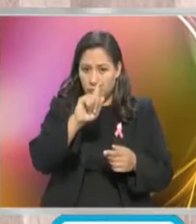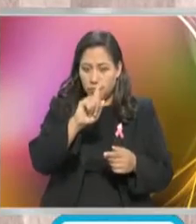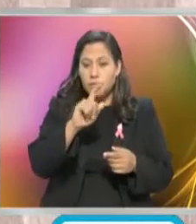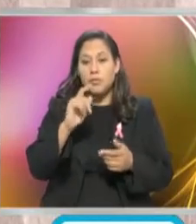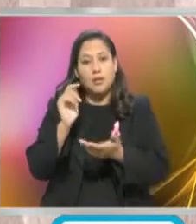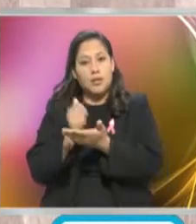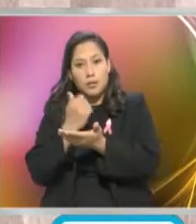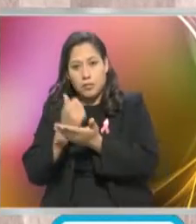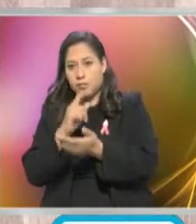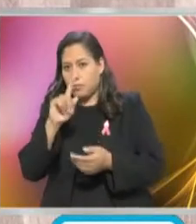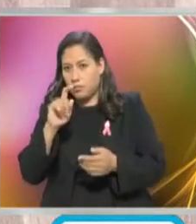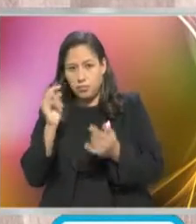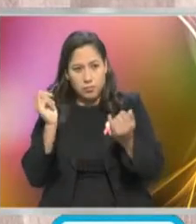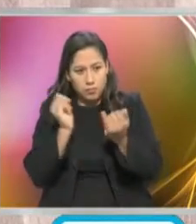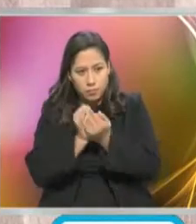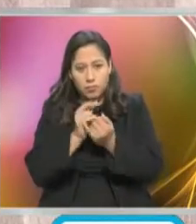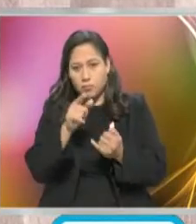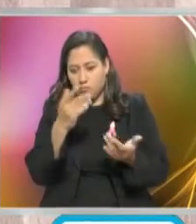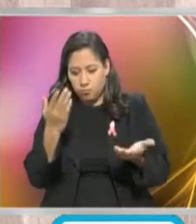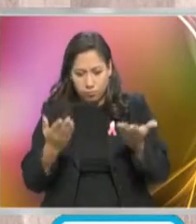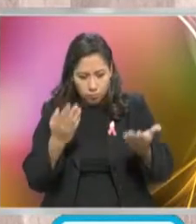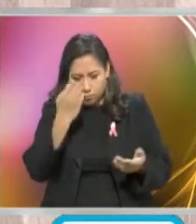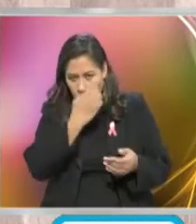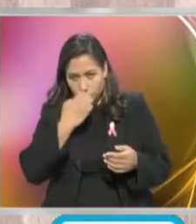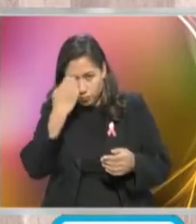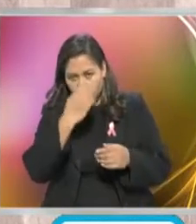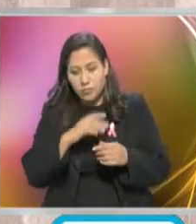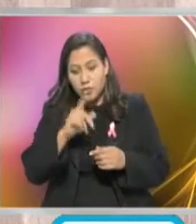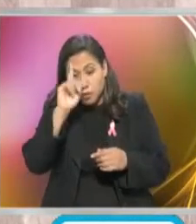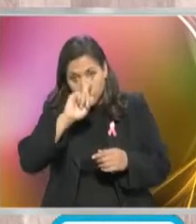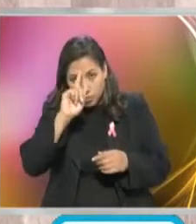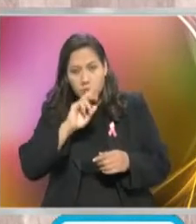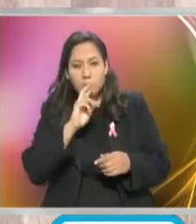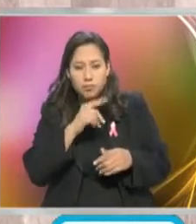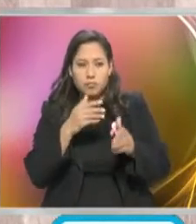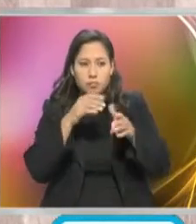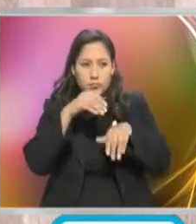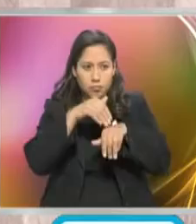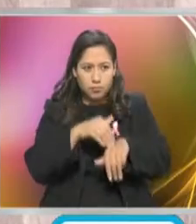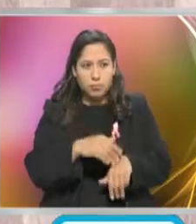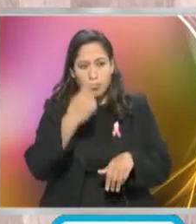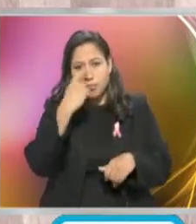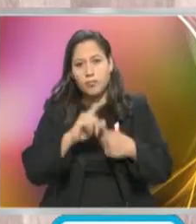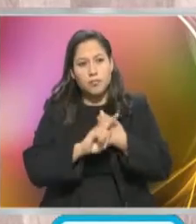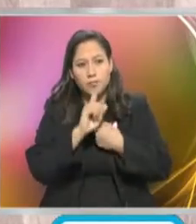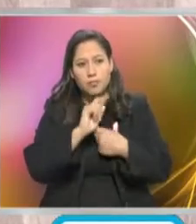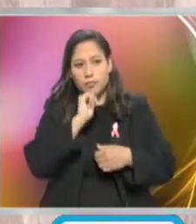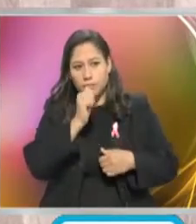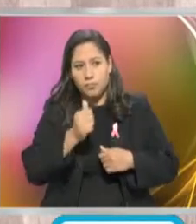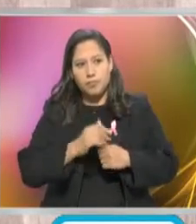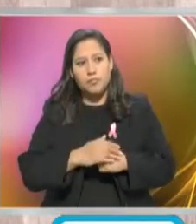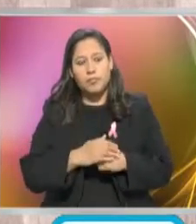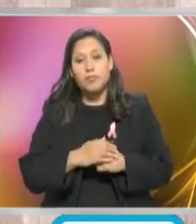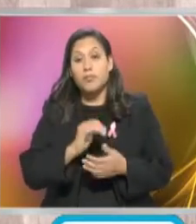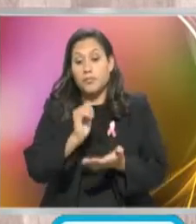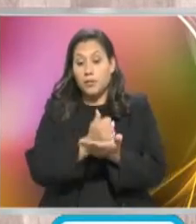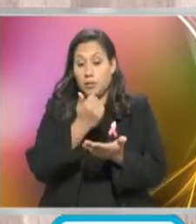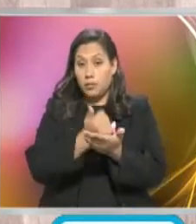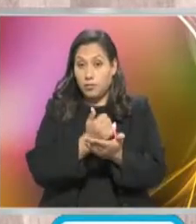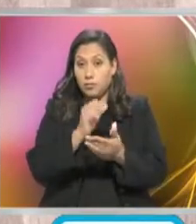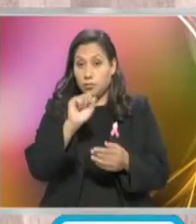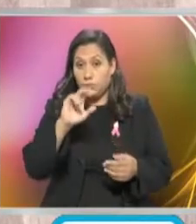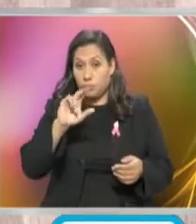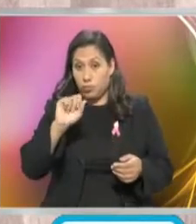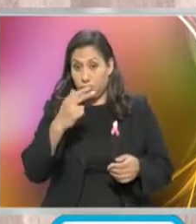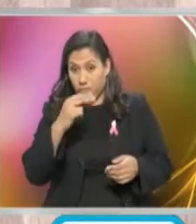agua, entonces tienen que checar como esos datos. Sigan las instrucciones que vienen en la cajita para que no tengan pierde, ¿no? Y es que el arroz de sushi además tiene